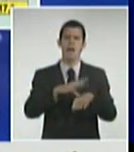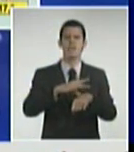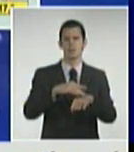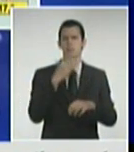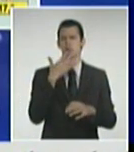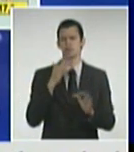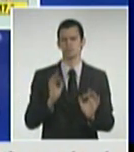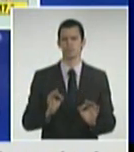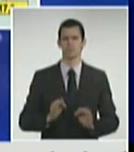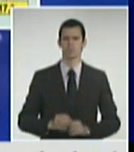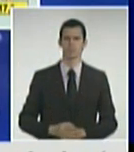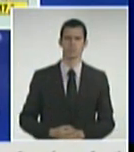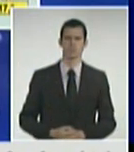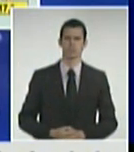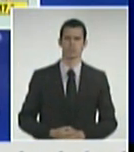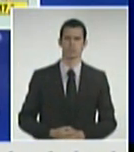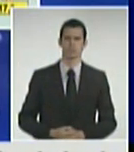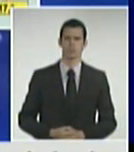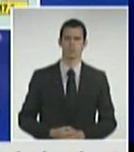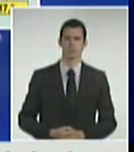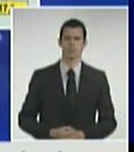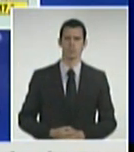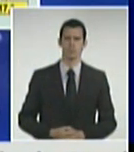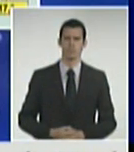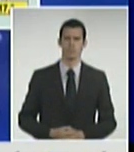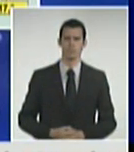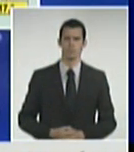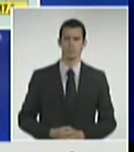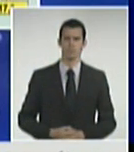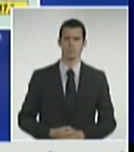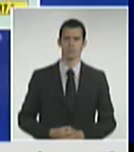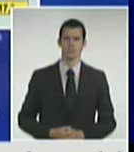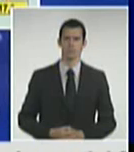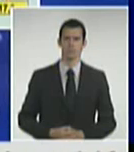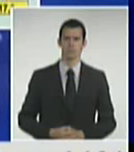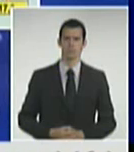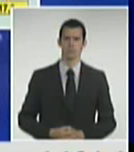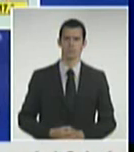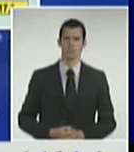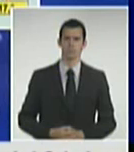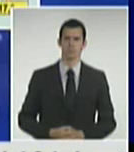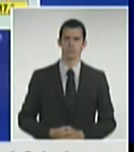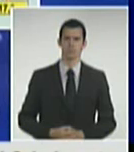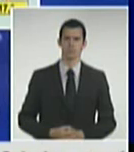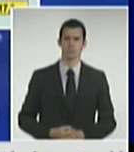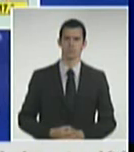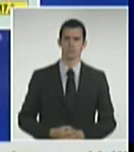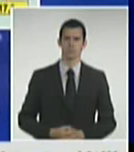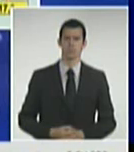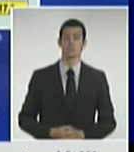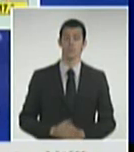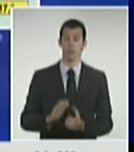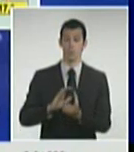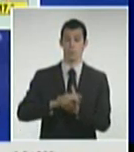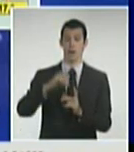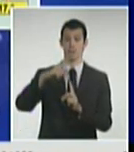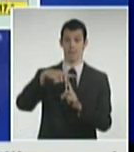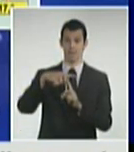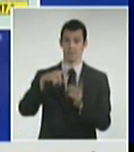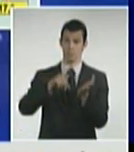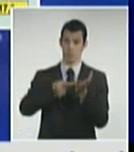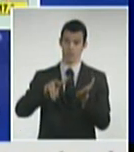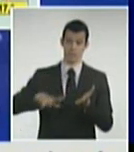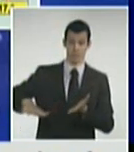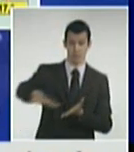incremento. Sigue la provincia Matanzas aportando 11 de los 12 municipios con la